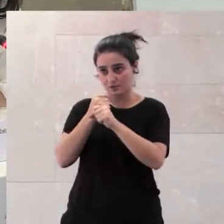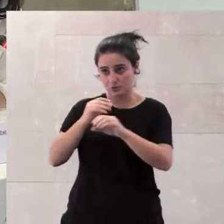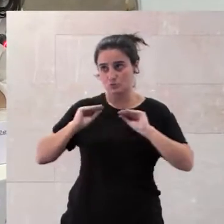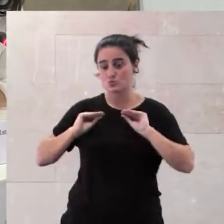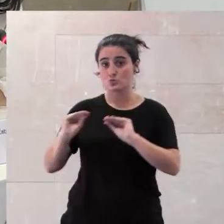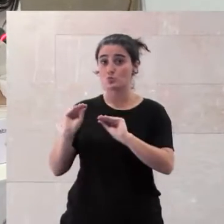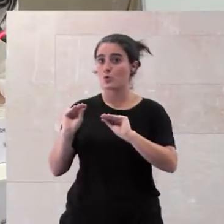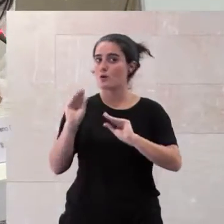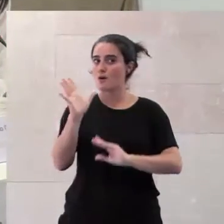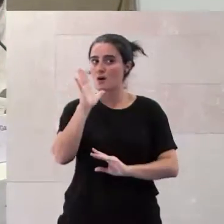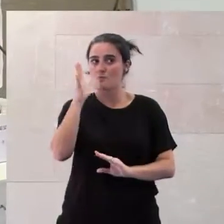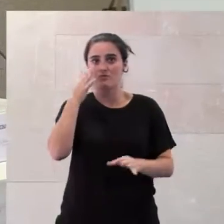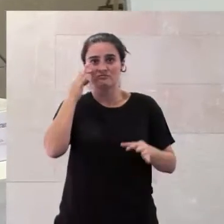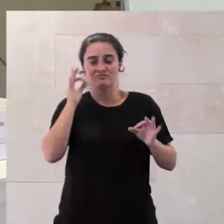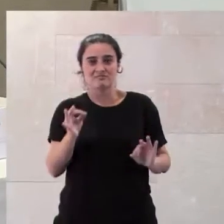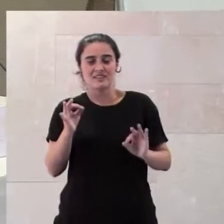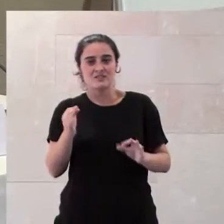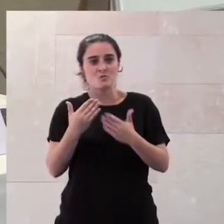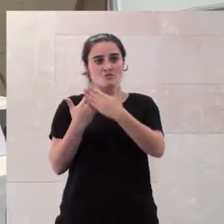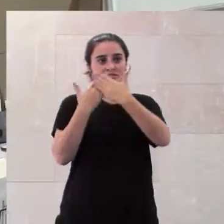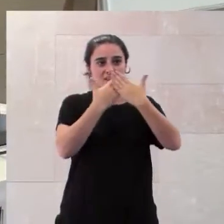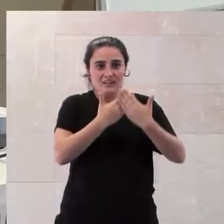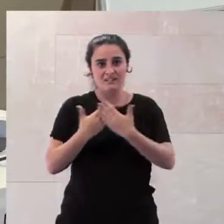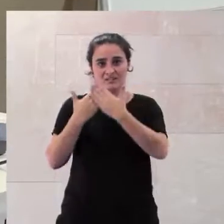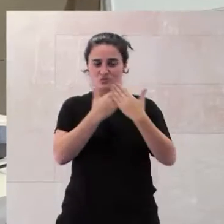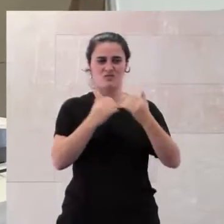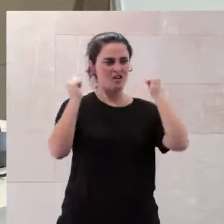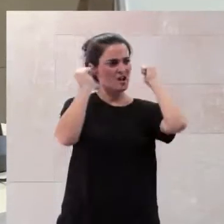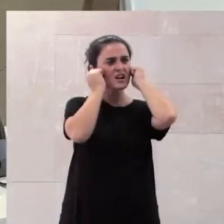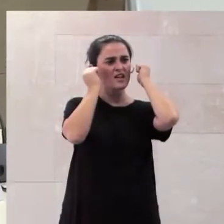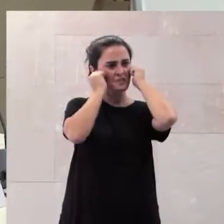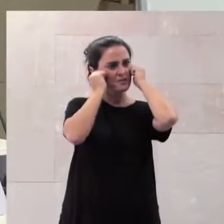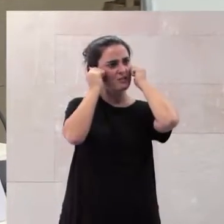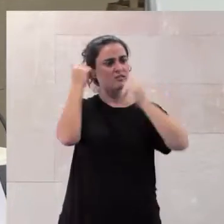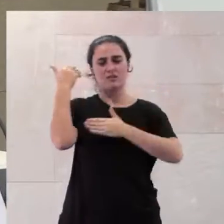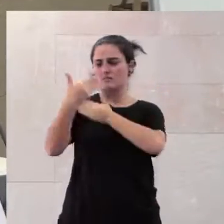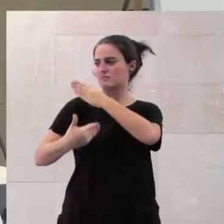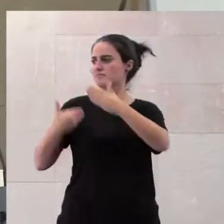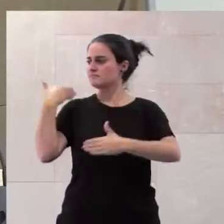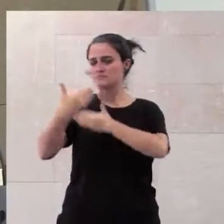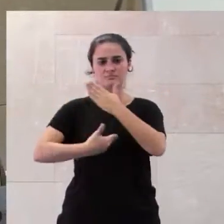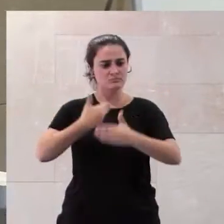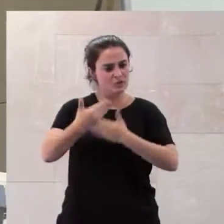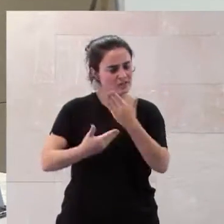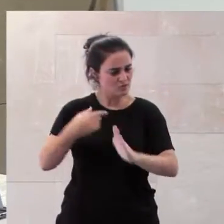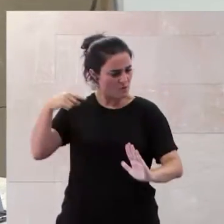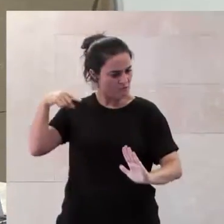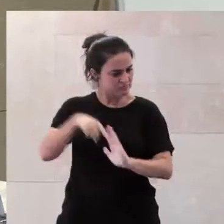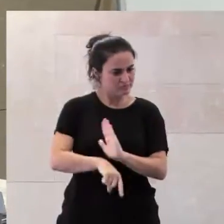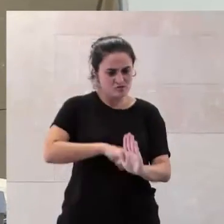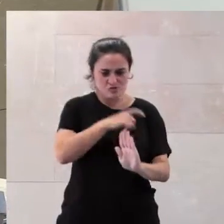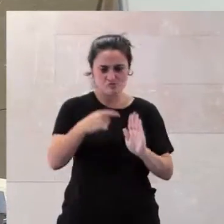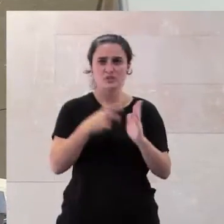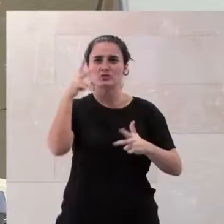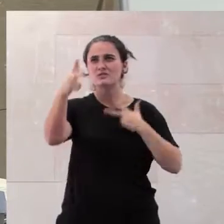realmente el contar con un estudio nada menos que académico del proceso que se está viviendo de manera integral a nivel